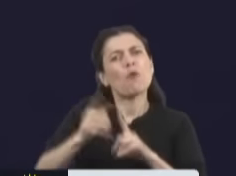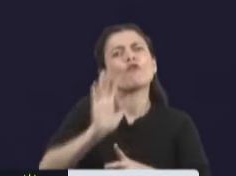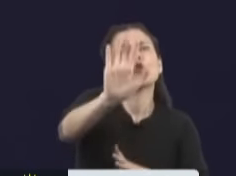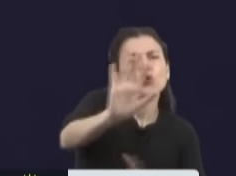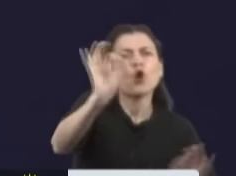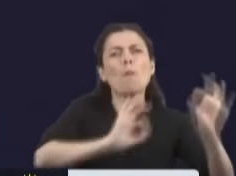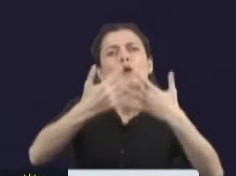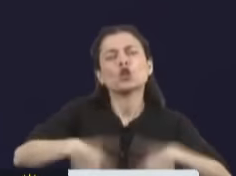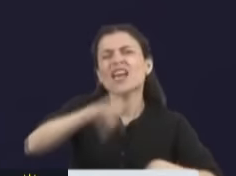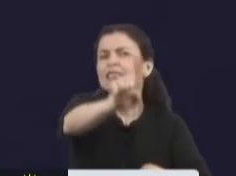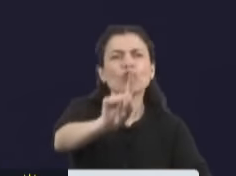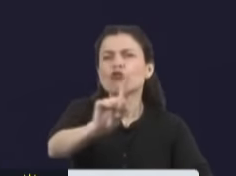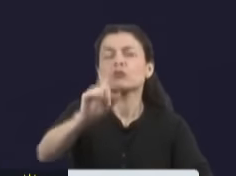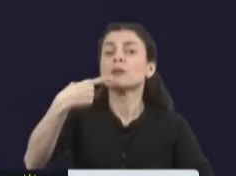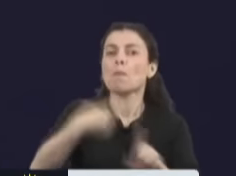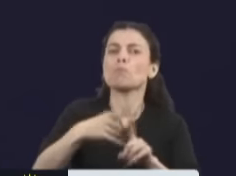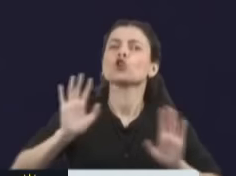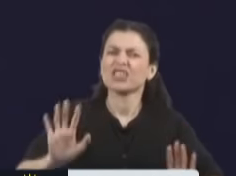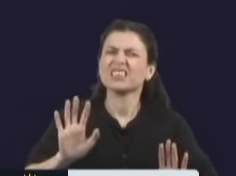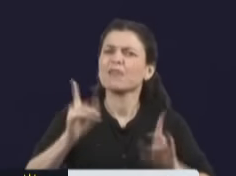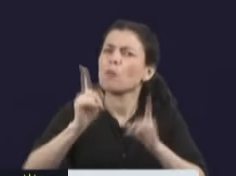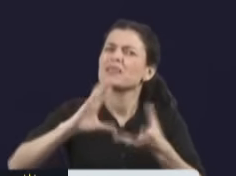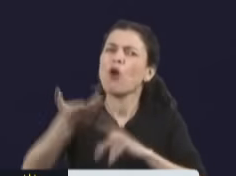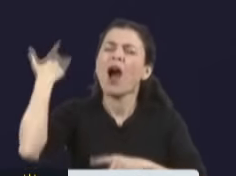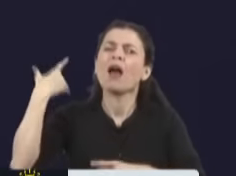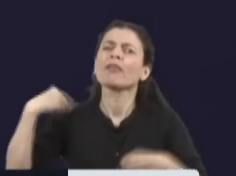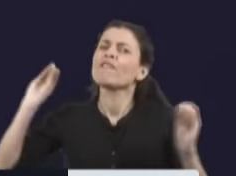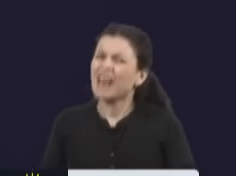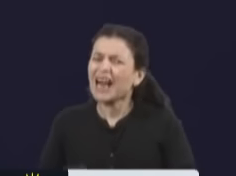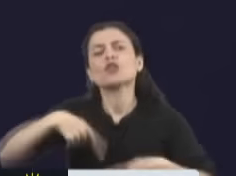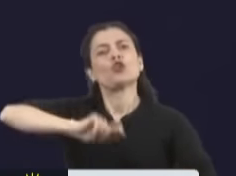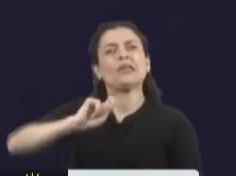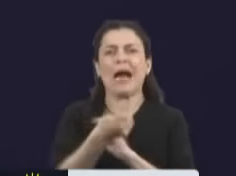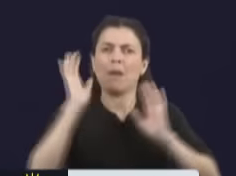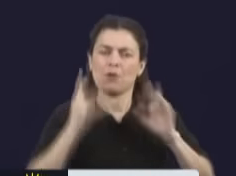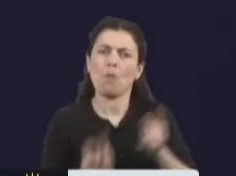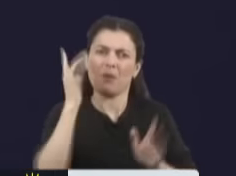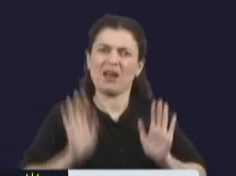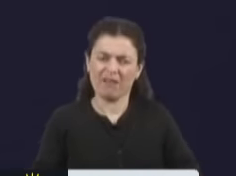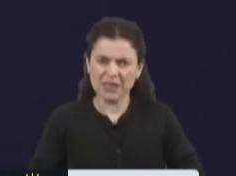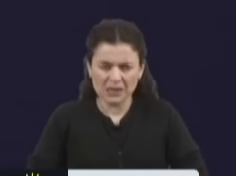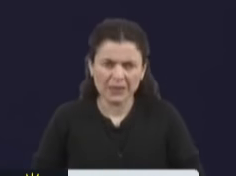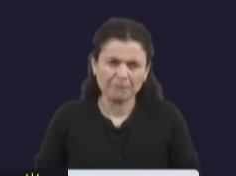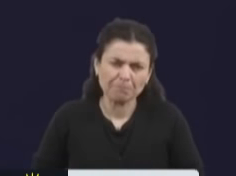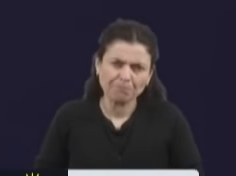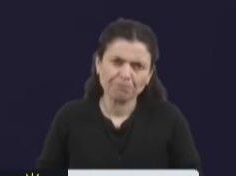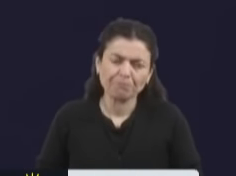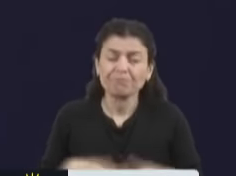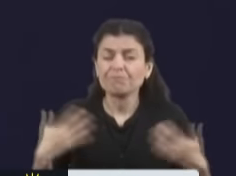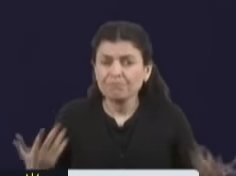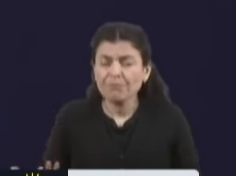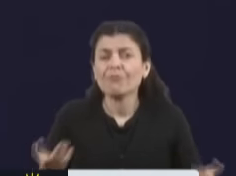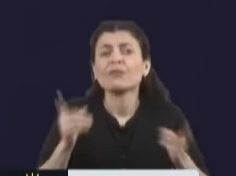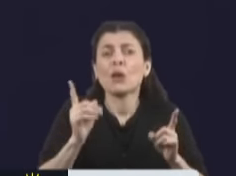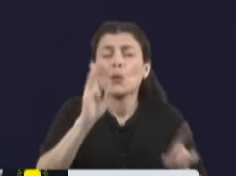impulsado los diferentes blanque a lo largo de la historia Argentina e Por supuesto que Eh Esto va en